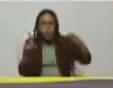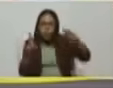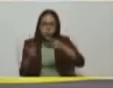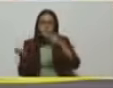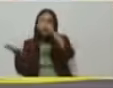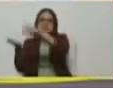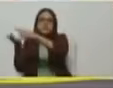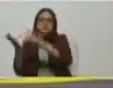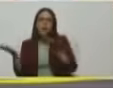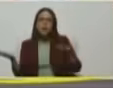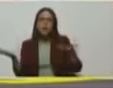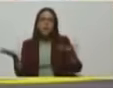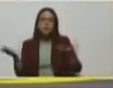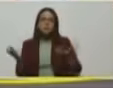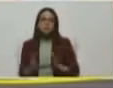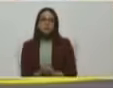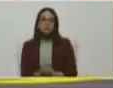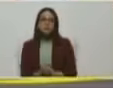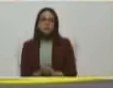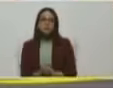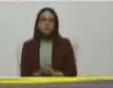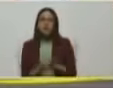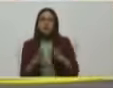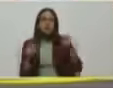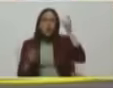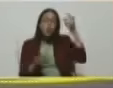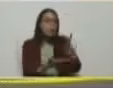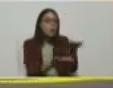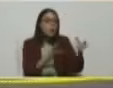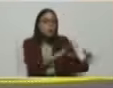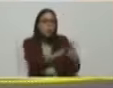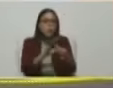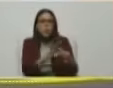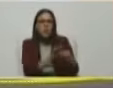con los orientales, con todo un pueblo,